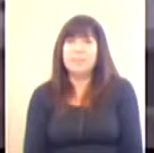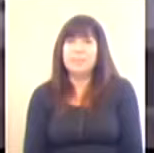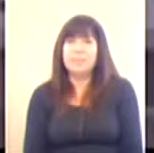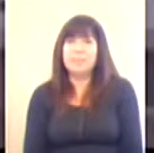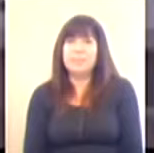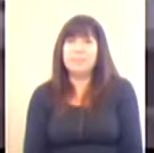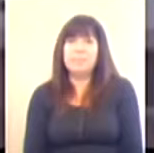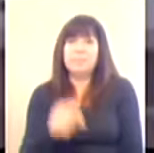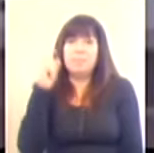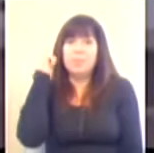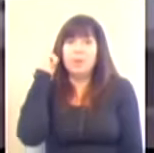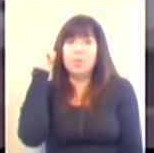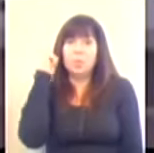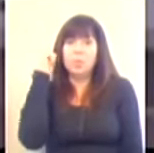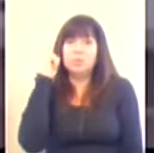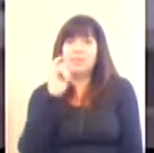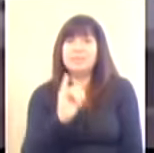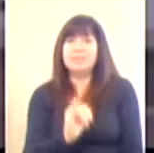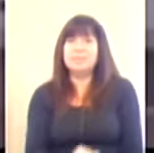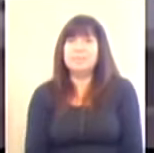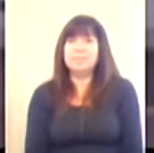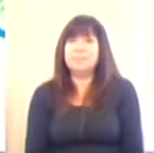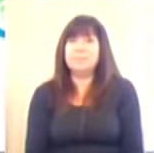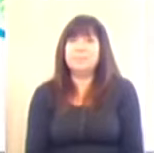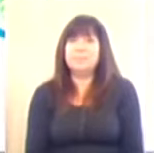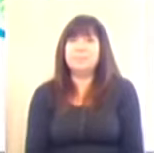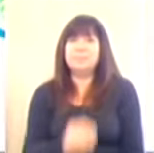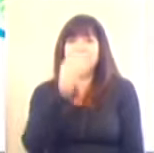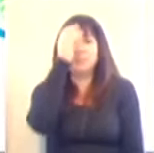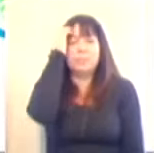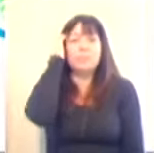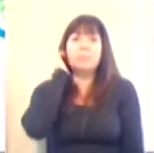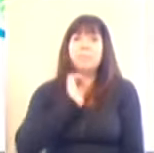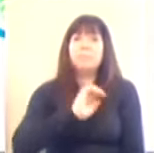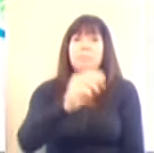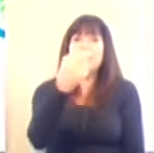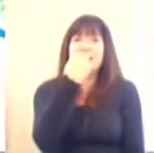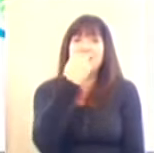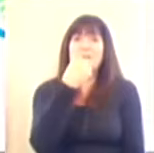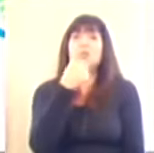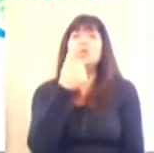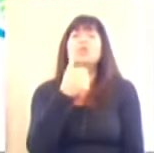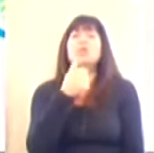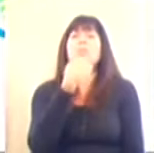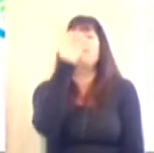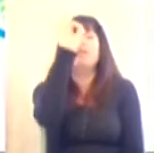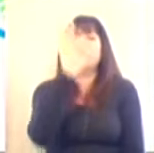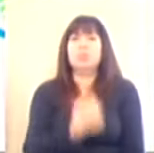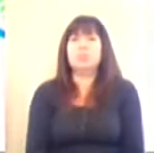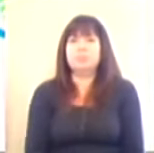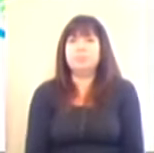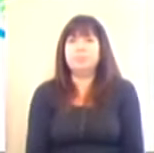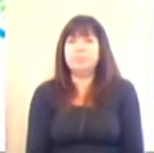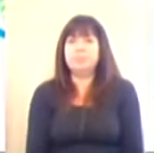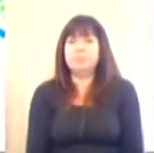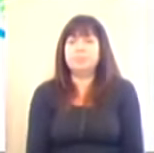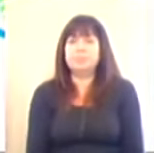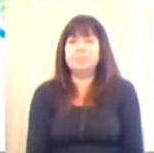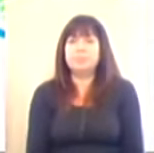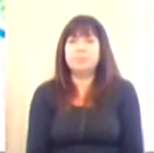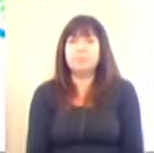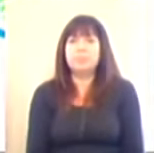¿Me escuchan? Sí. Sí. Perfecto. ¿Y me estáis viendo también? Te veo perfecto. Ya. Oye, en primer